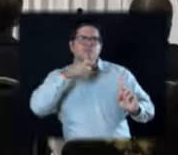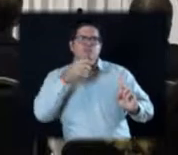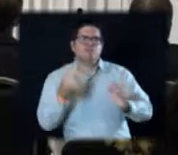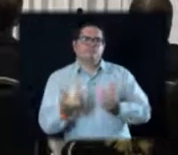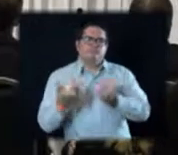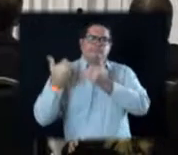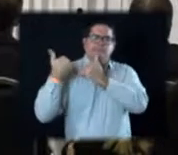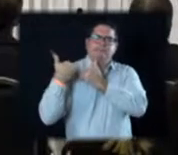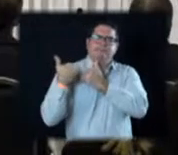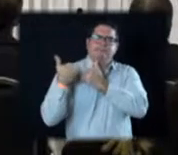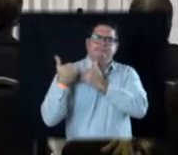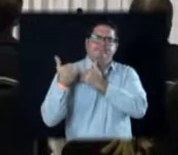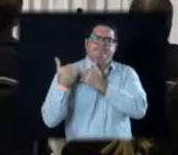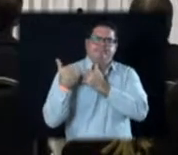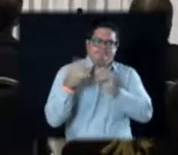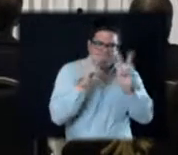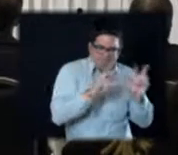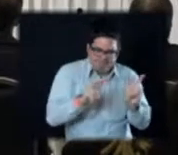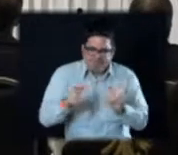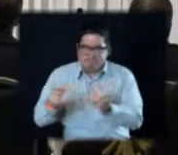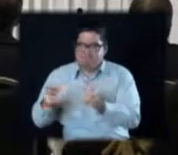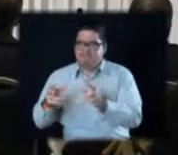es responsable de